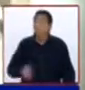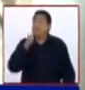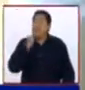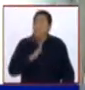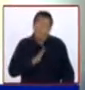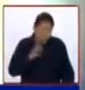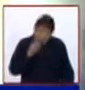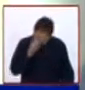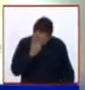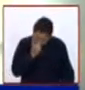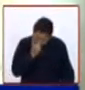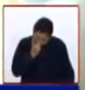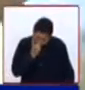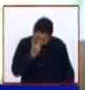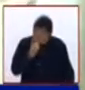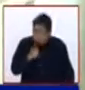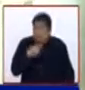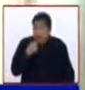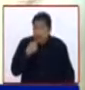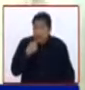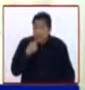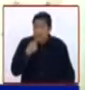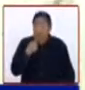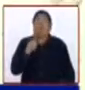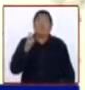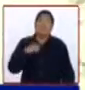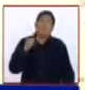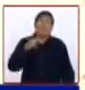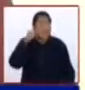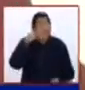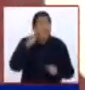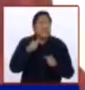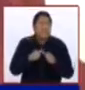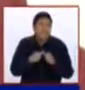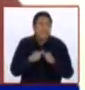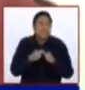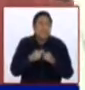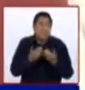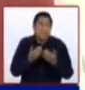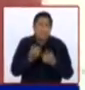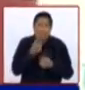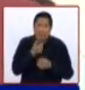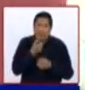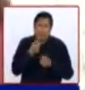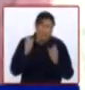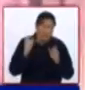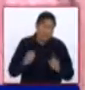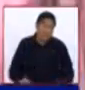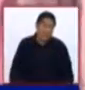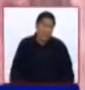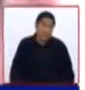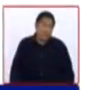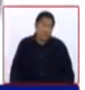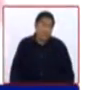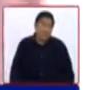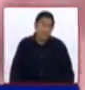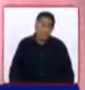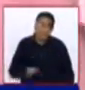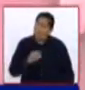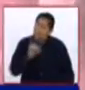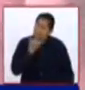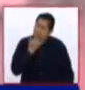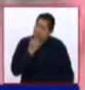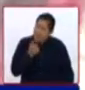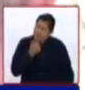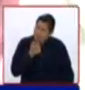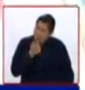Señora, usted dice, este es mi recuerdo. Sí, mi recuerdo con gracia. Lo toma como gracia, es